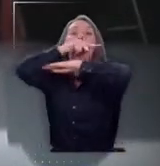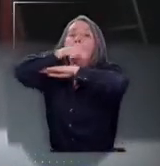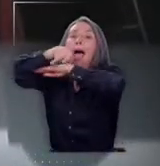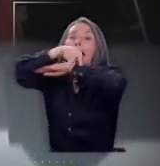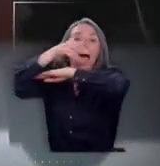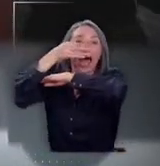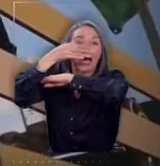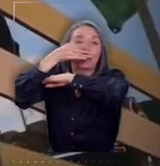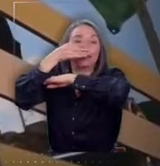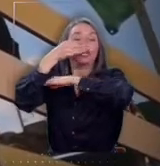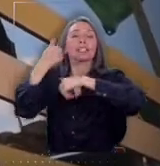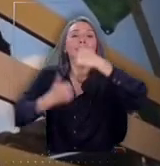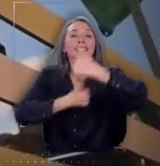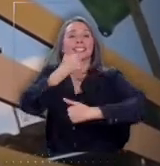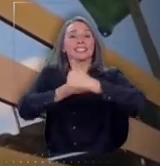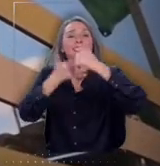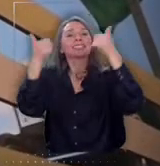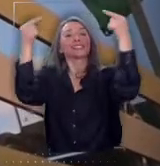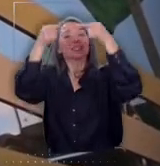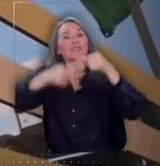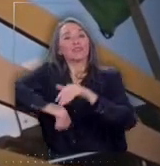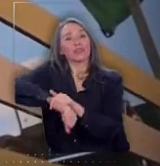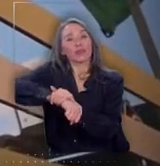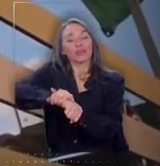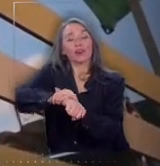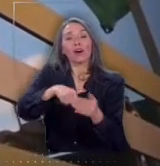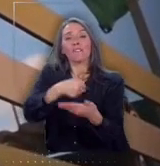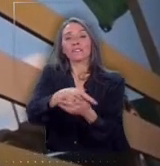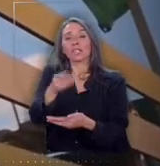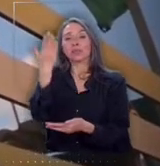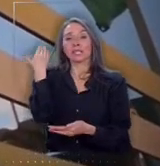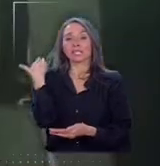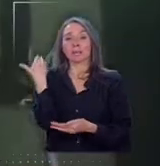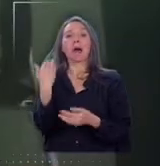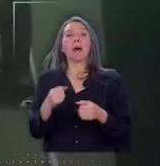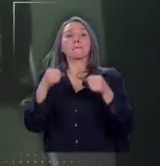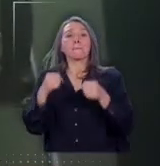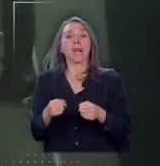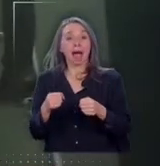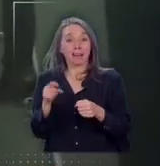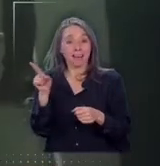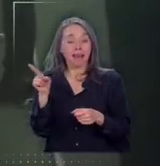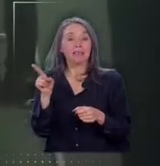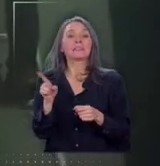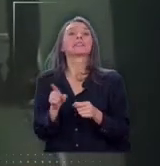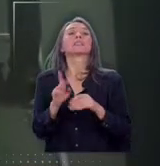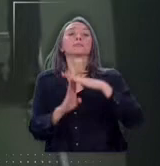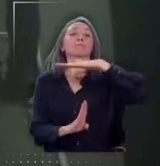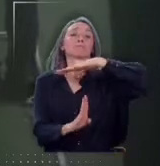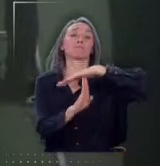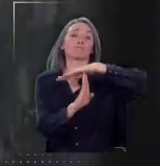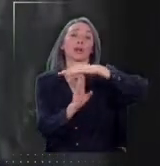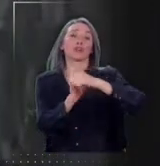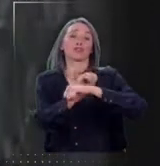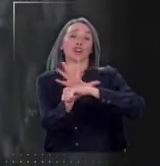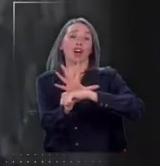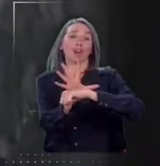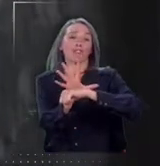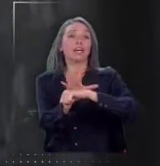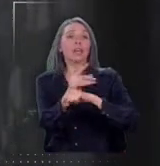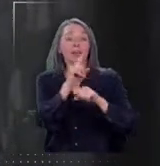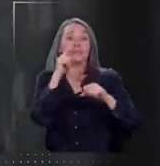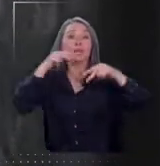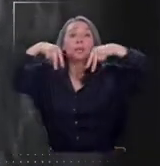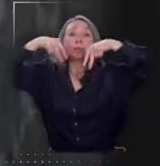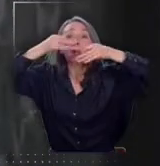Praga la liga en ese país se reanudó el fin de semana pasado obviamente tras la paralización por el covid-19 pero ahí